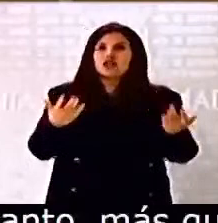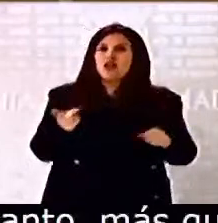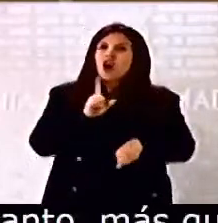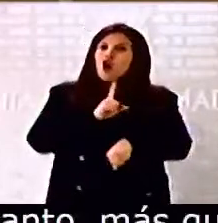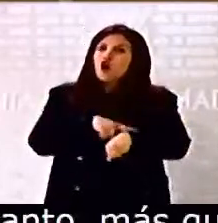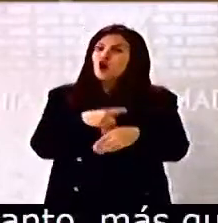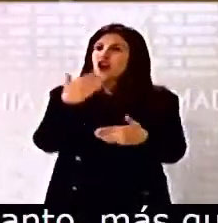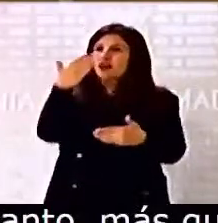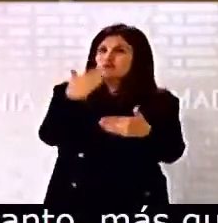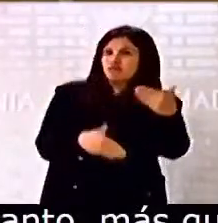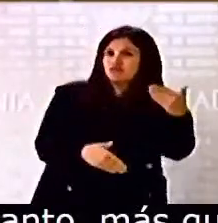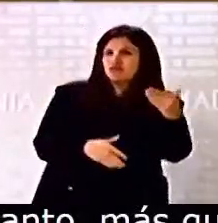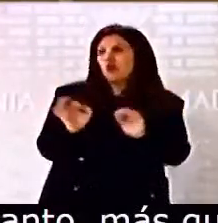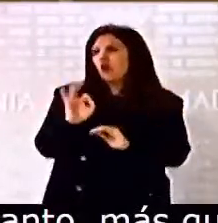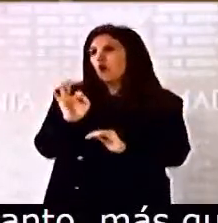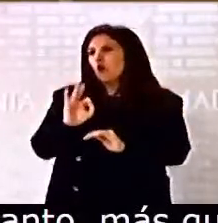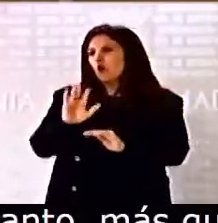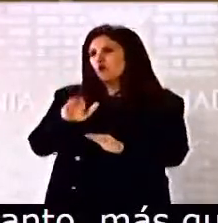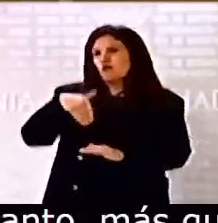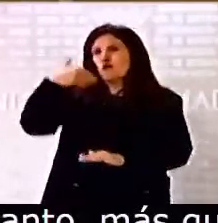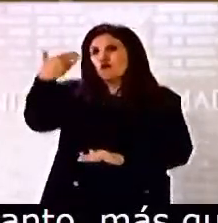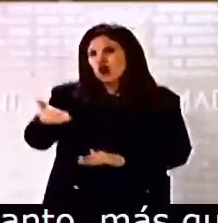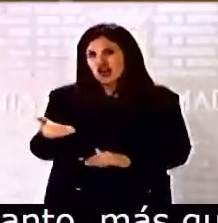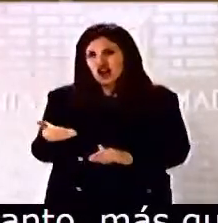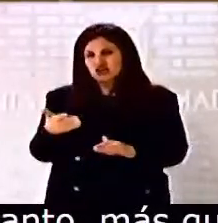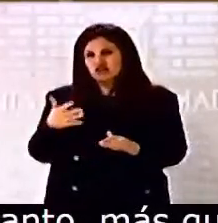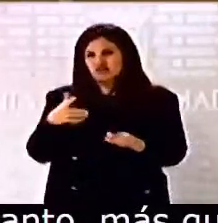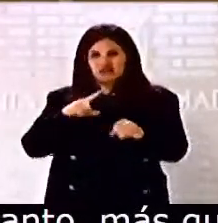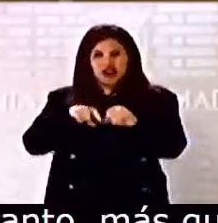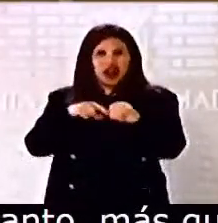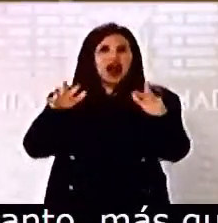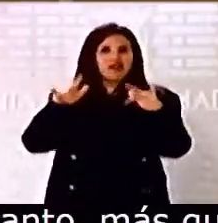espacios exteriores, que yo creo que ya tienen un aforo